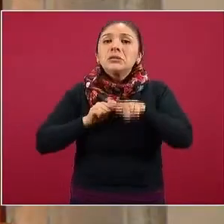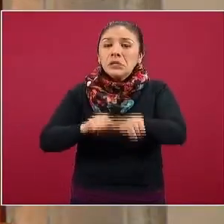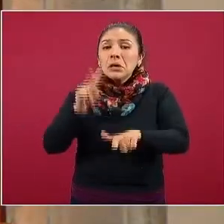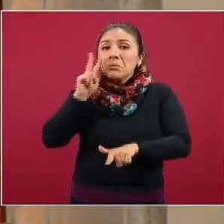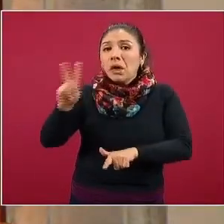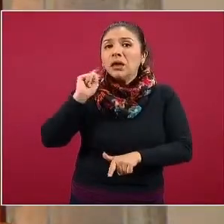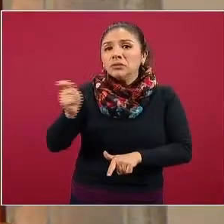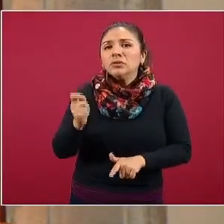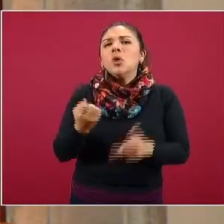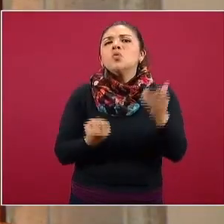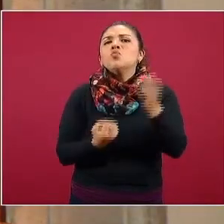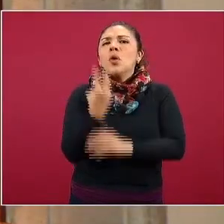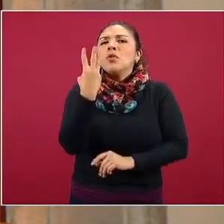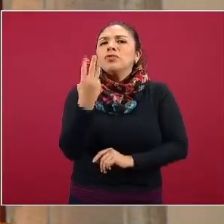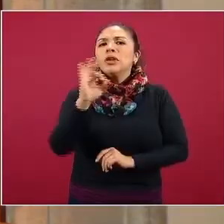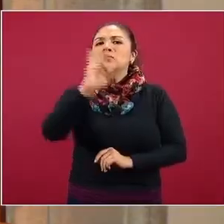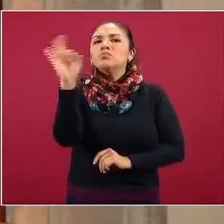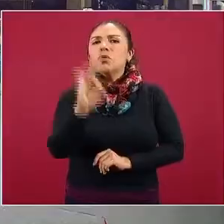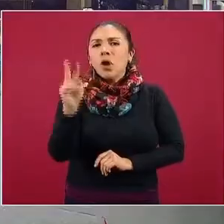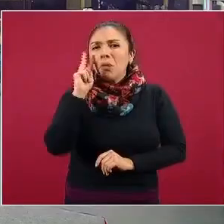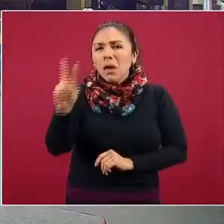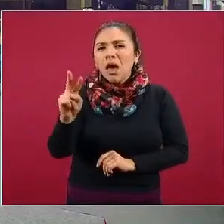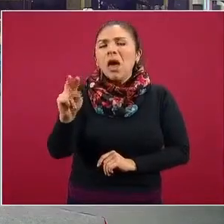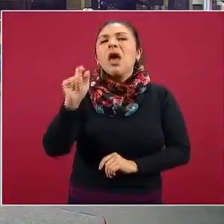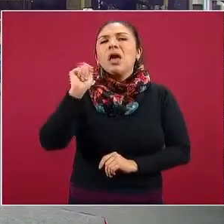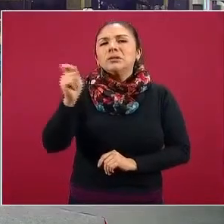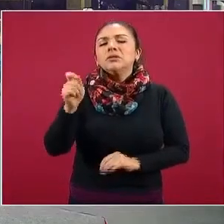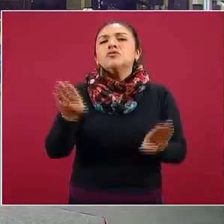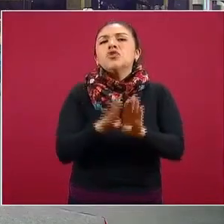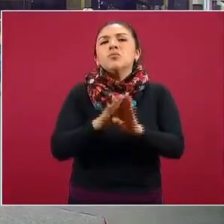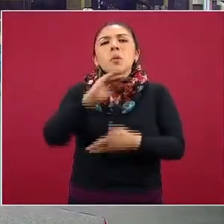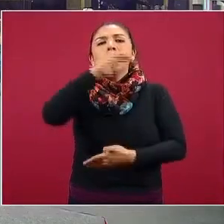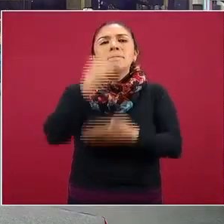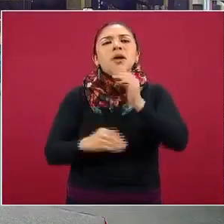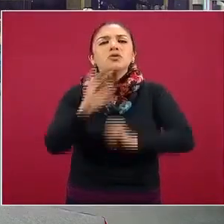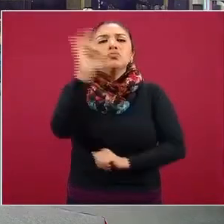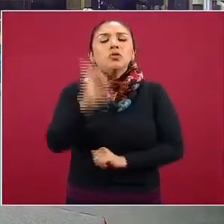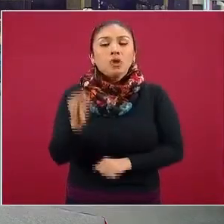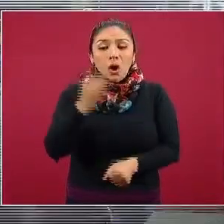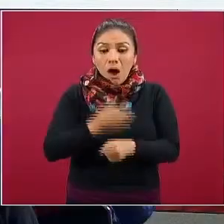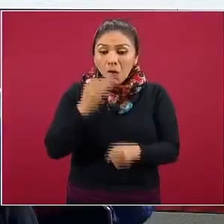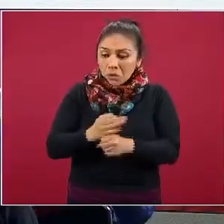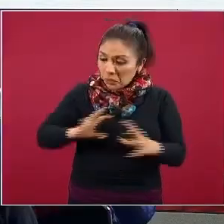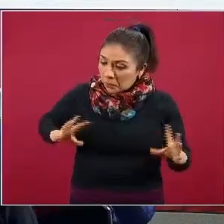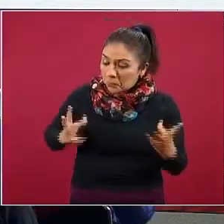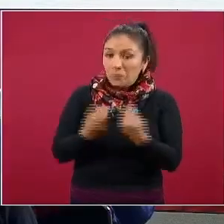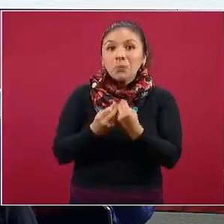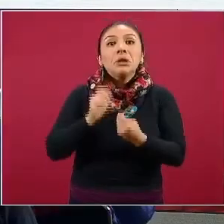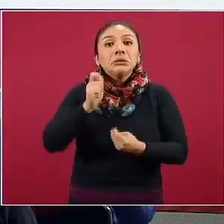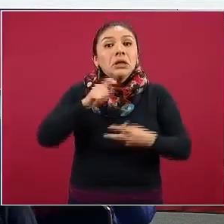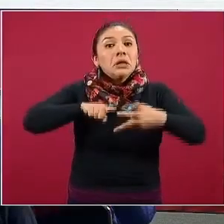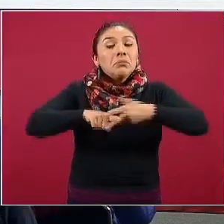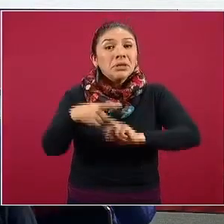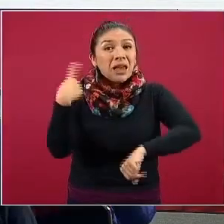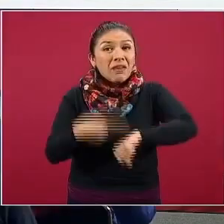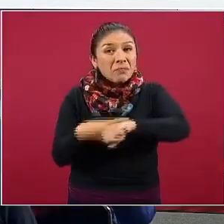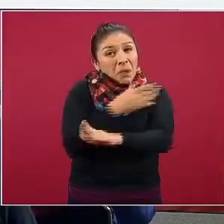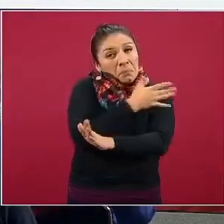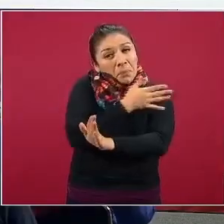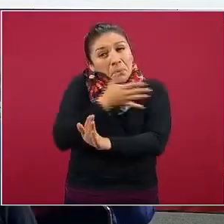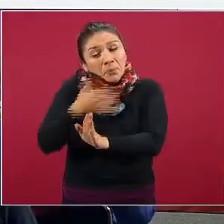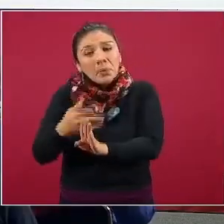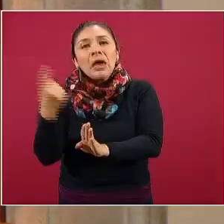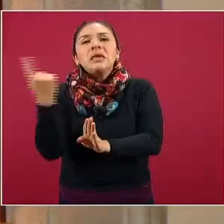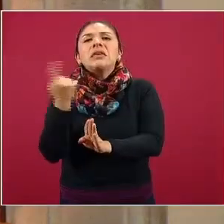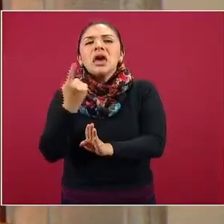continuamos con este nuevo 3%, que ha sido el menor porcentaje que hemos obtenido hasta el momento desde que inició la epidemia en relación